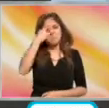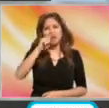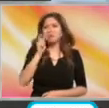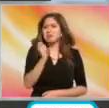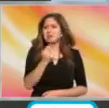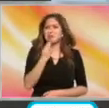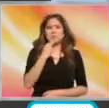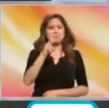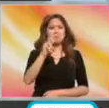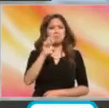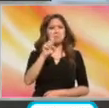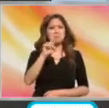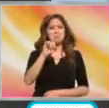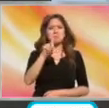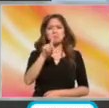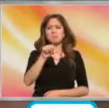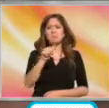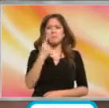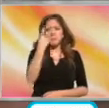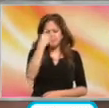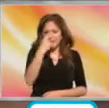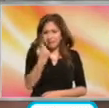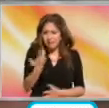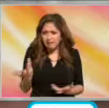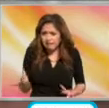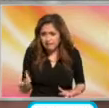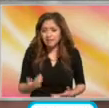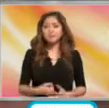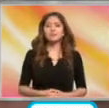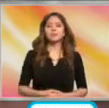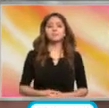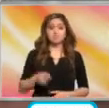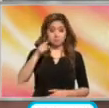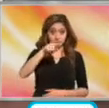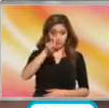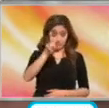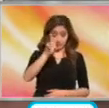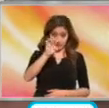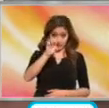es un ¿Para piedras, para hacer piedras? fábrica, no, es una fábrica